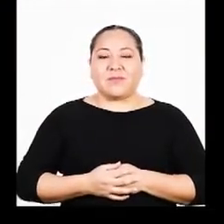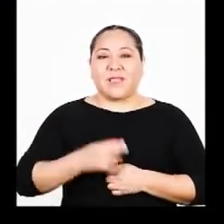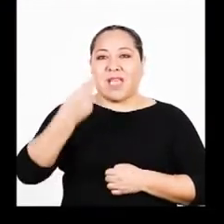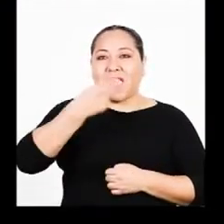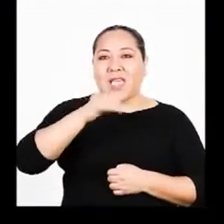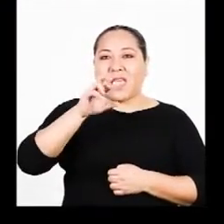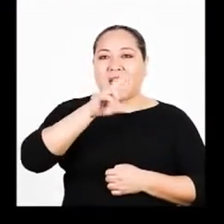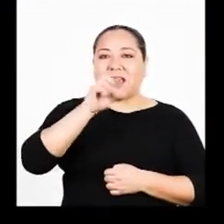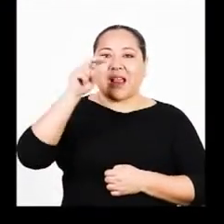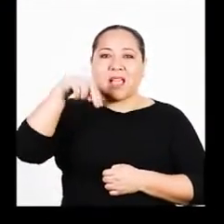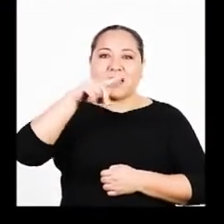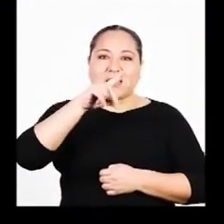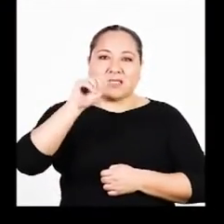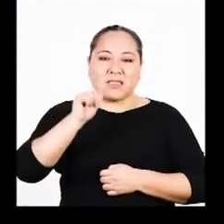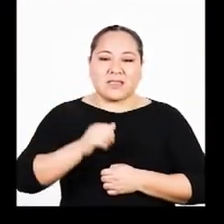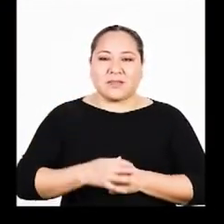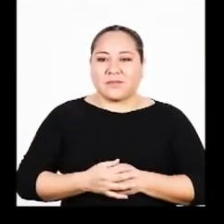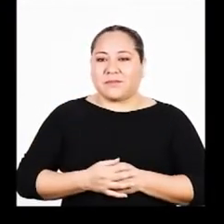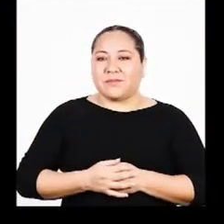La Herranza.